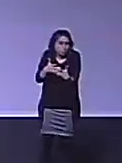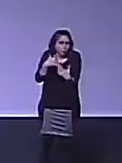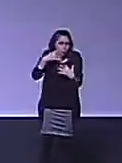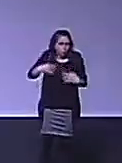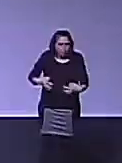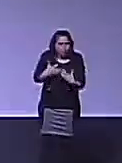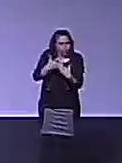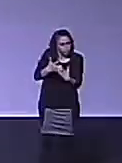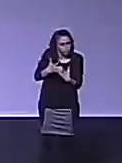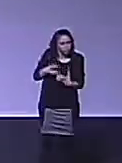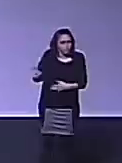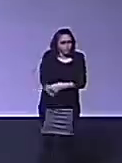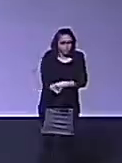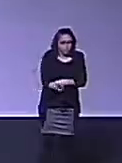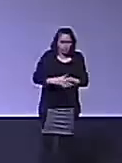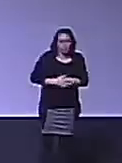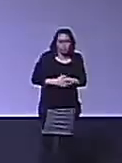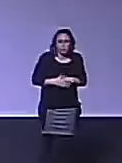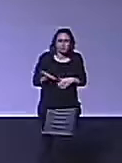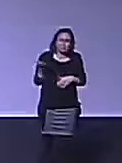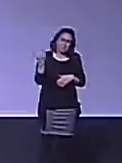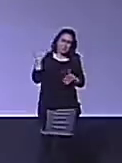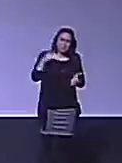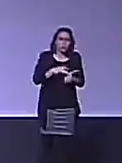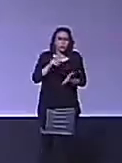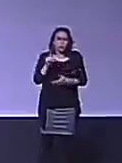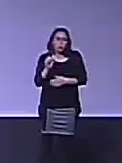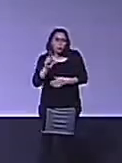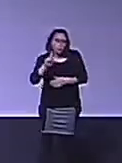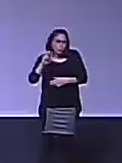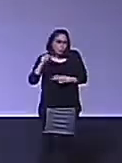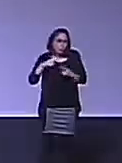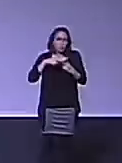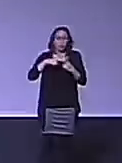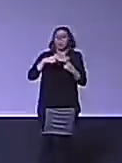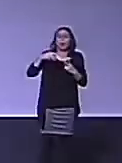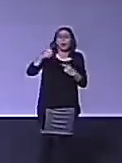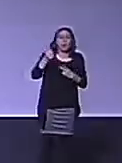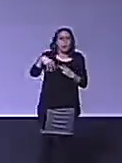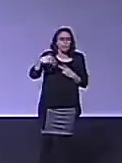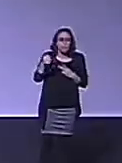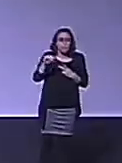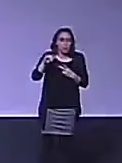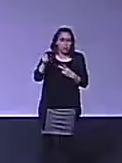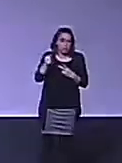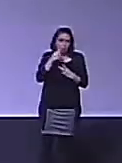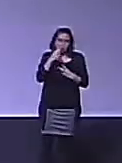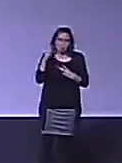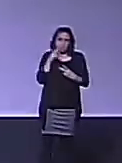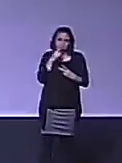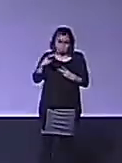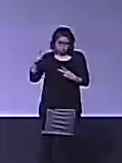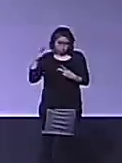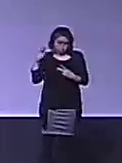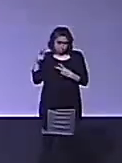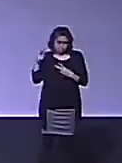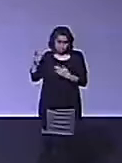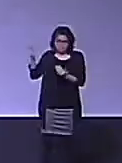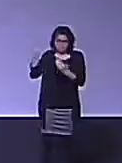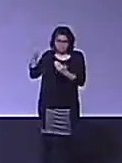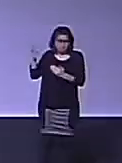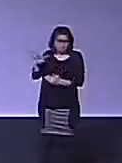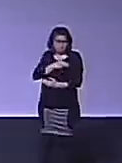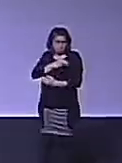homenajeado a Coro o a María y Estarán en ediciones anteriores, pues ellas y